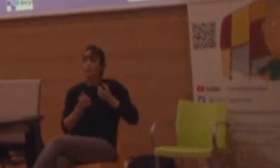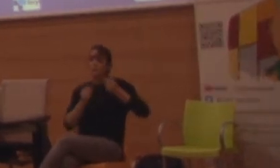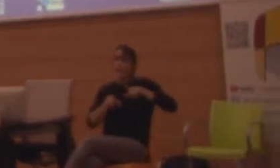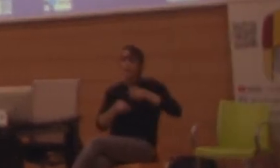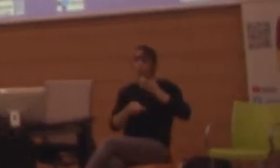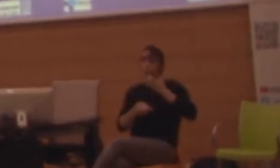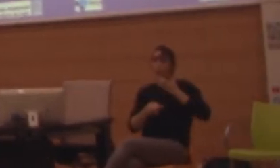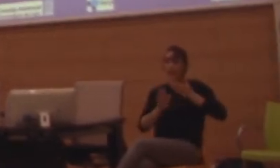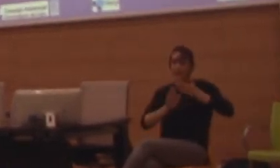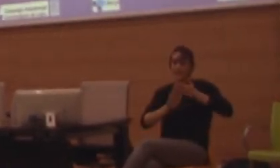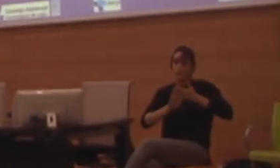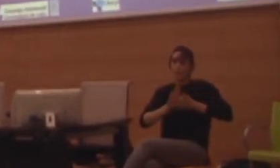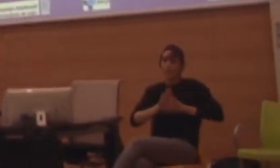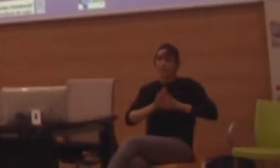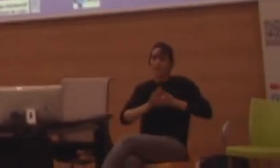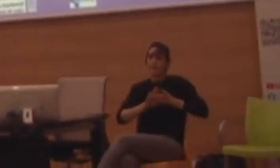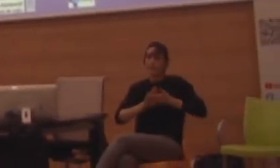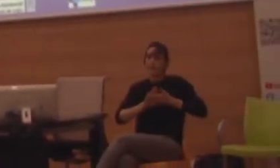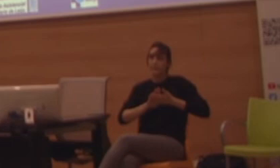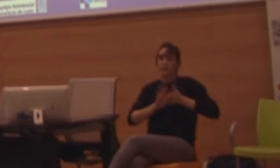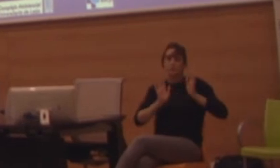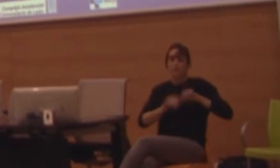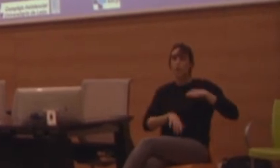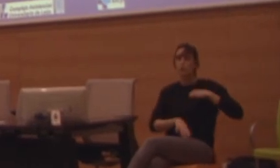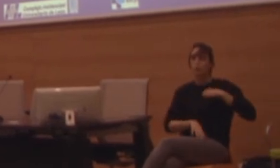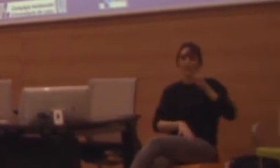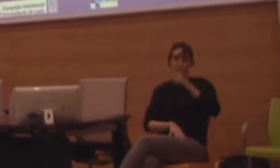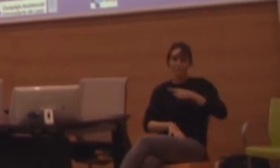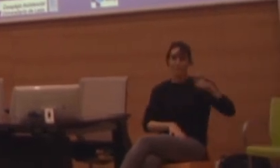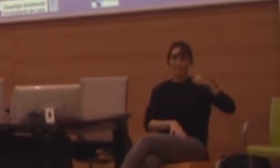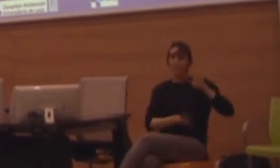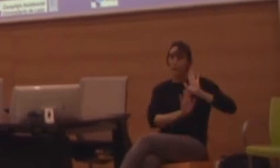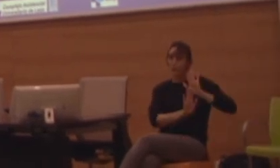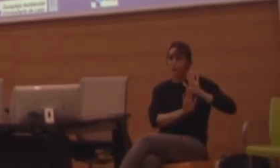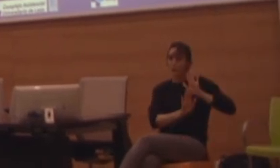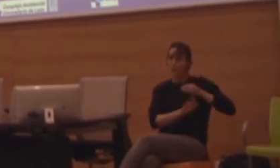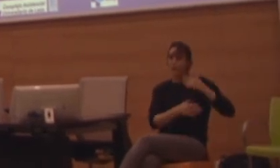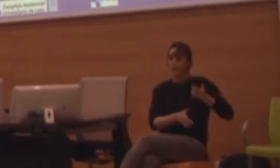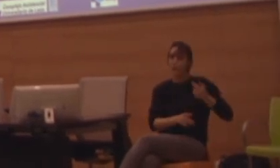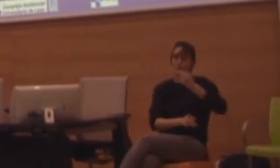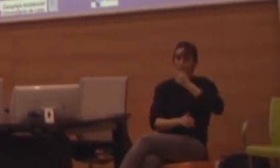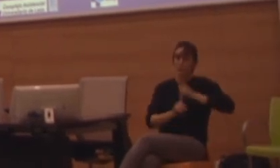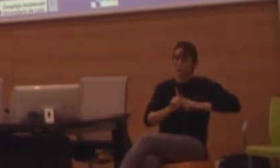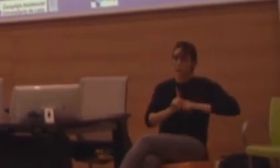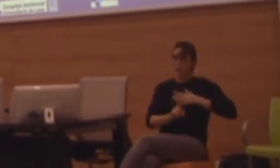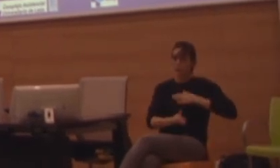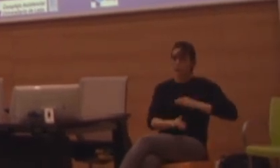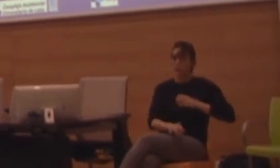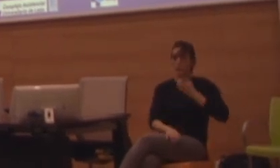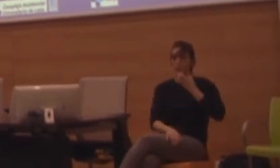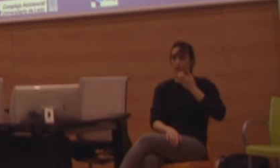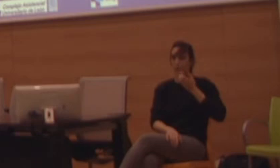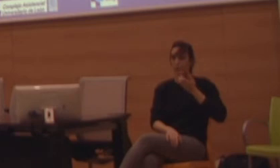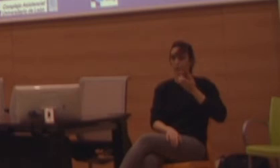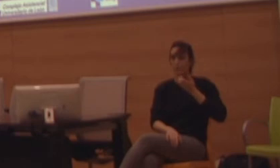están los pacientes ingresados, que se va reabsorbiendo y es bastante eficaz. Le hay también, aparte de